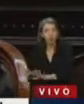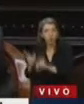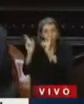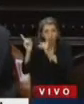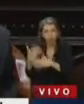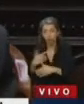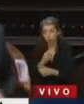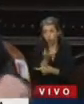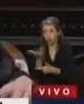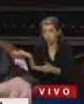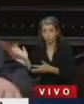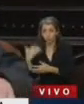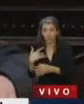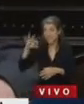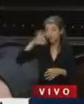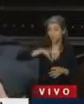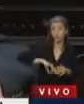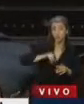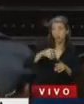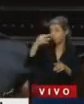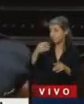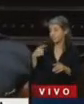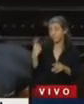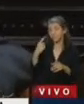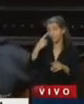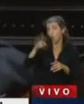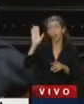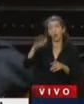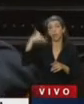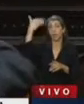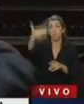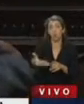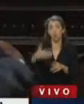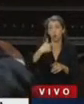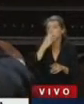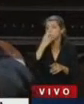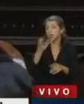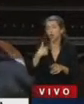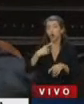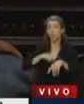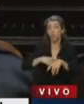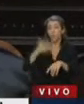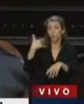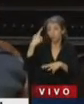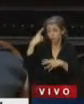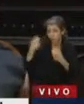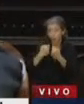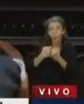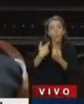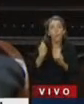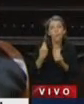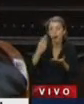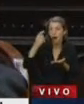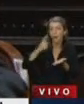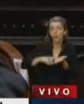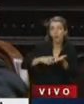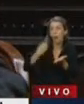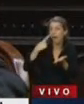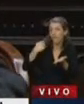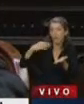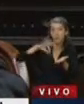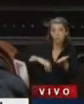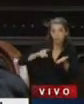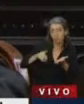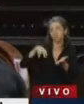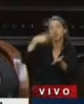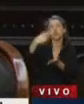hasta con esta grosería de armar una tasa para financiar la agencia de... ¿Cómo es la